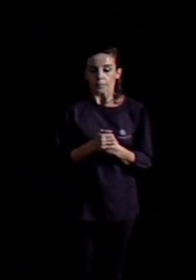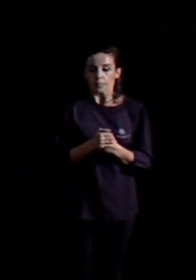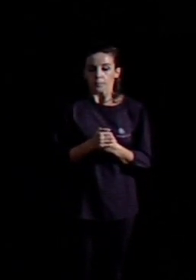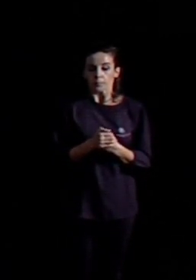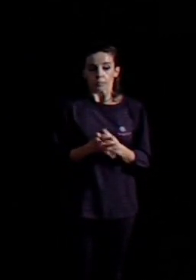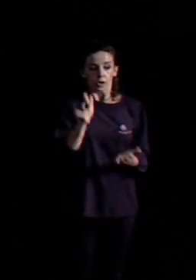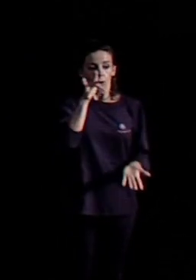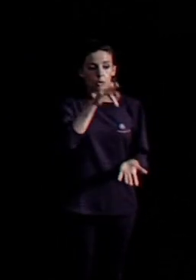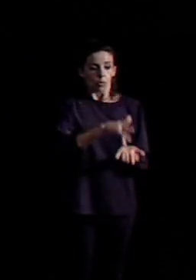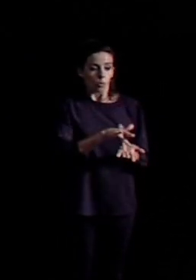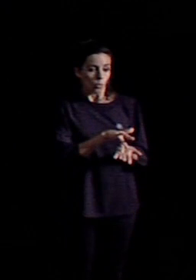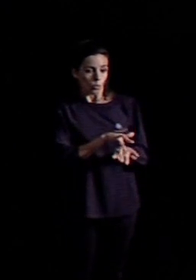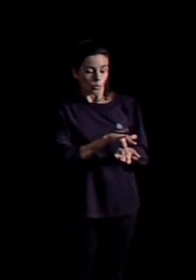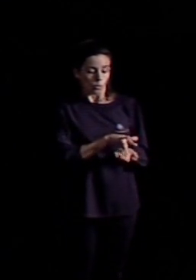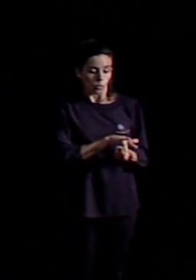Cuando yo voy